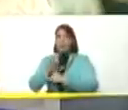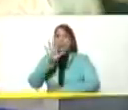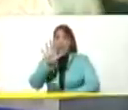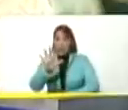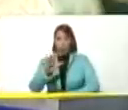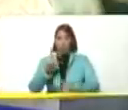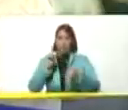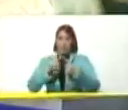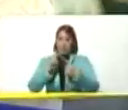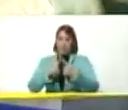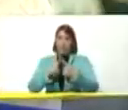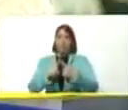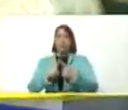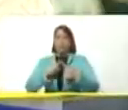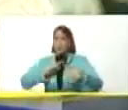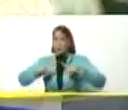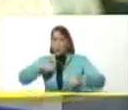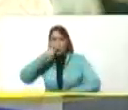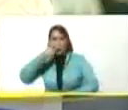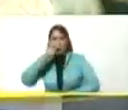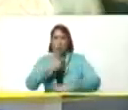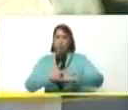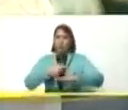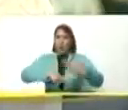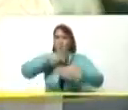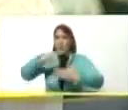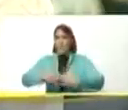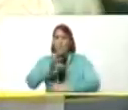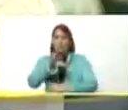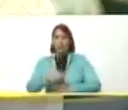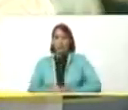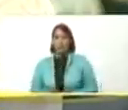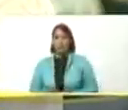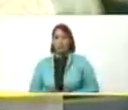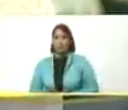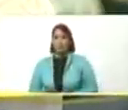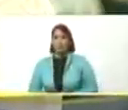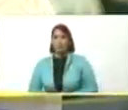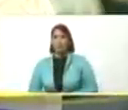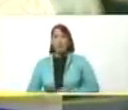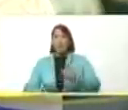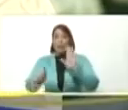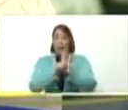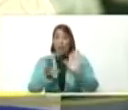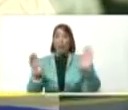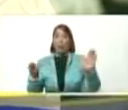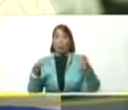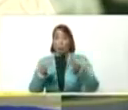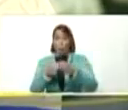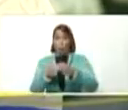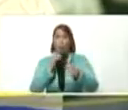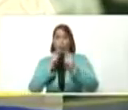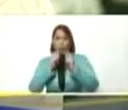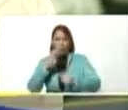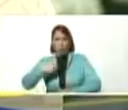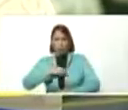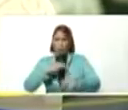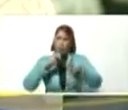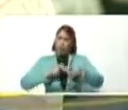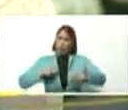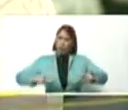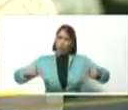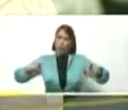la rectoría y la gobernanza a través del plan de la patria, a través de la ley orgánica de turismo, que nos sentemos